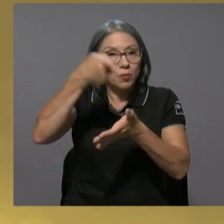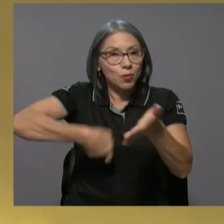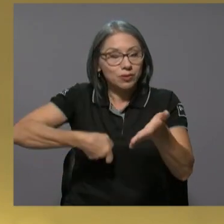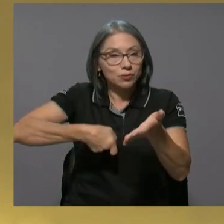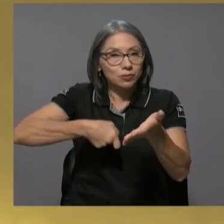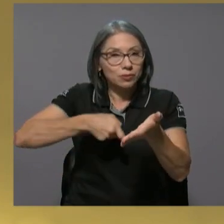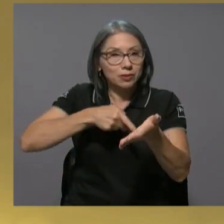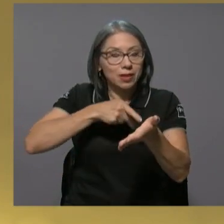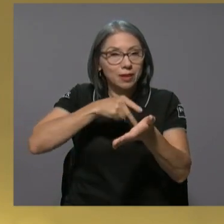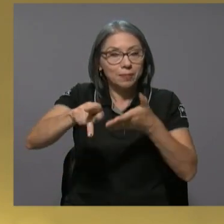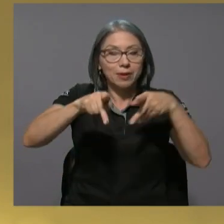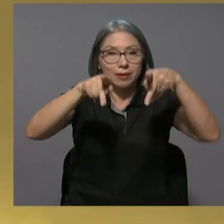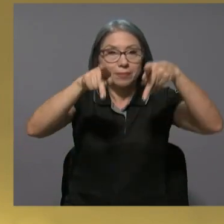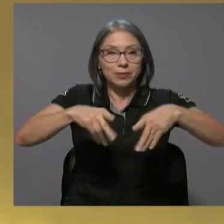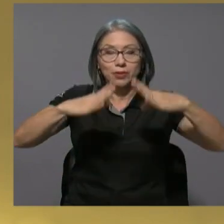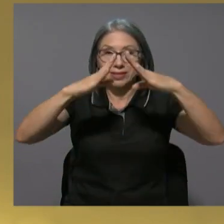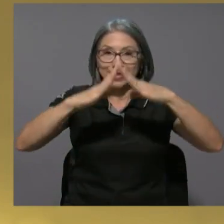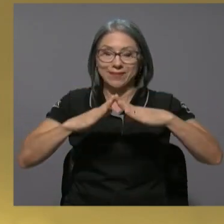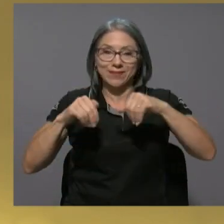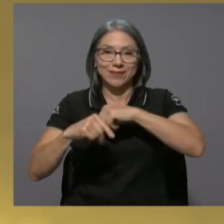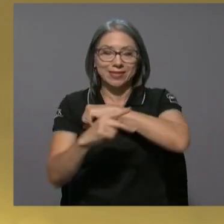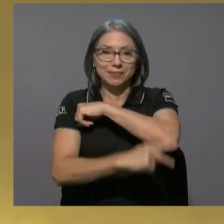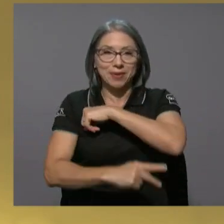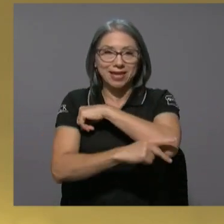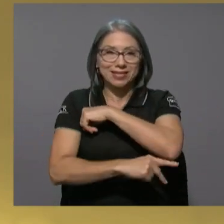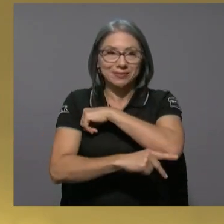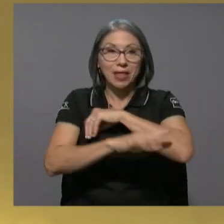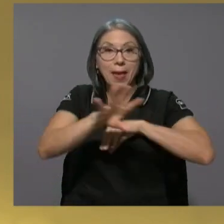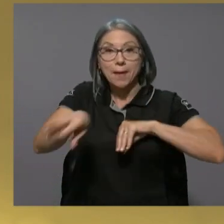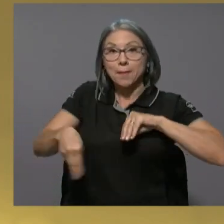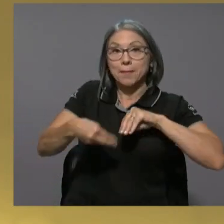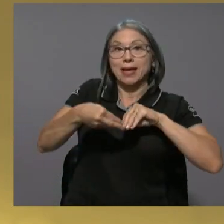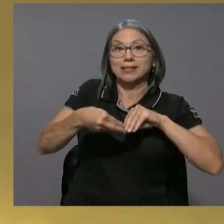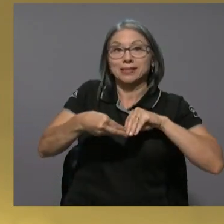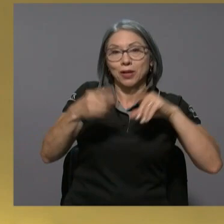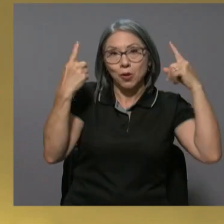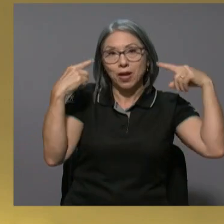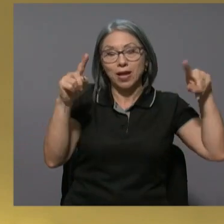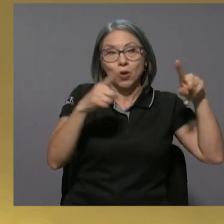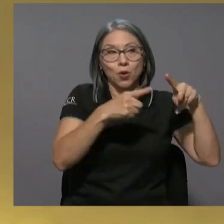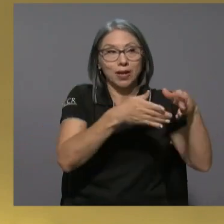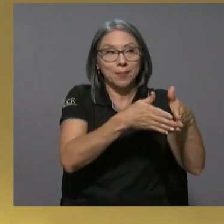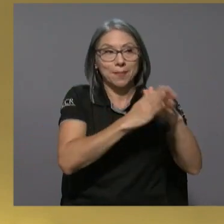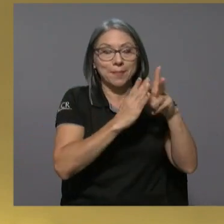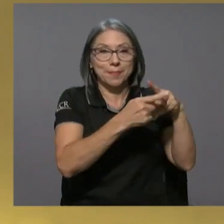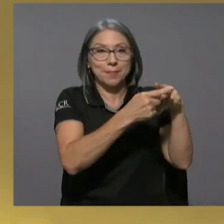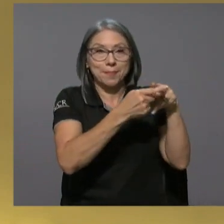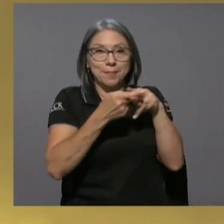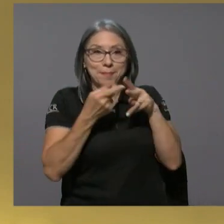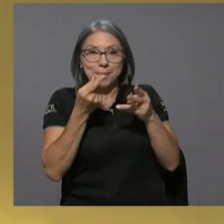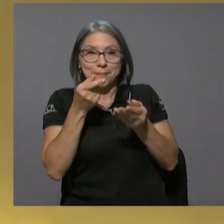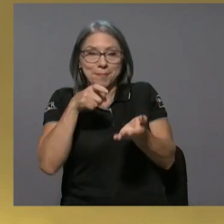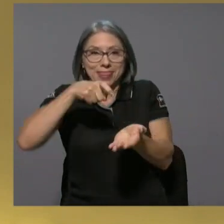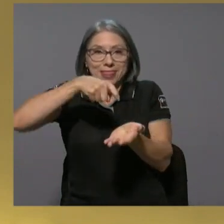que tributan los habitantes de este país, más lo que logre endeudarse el